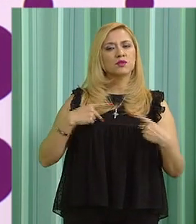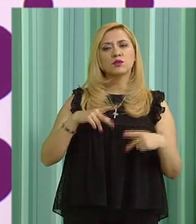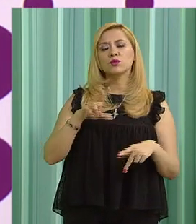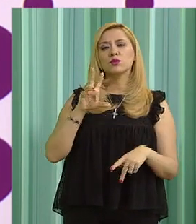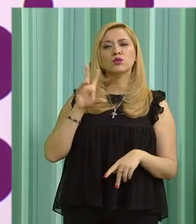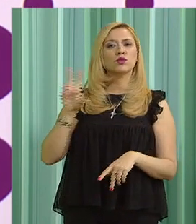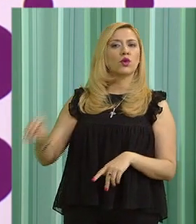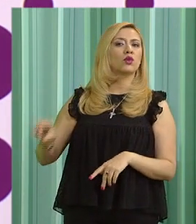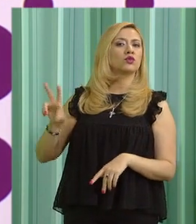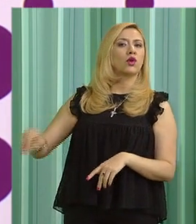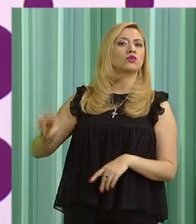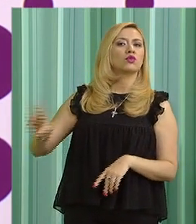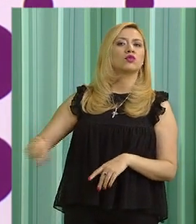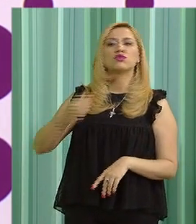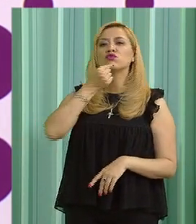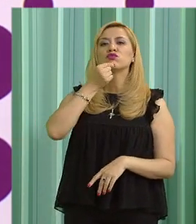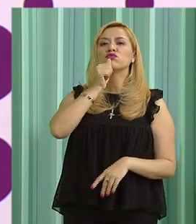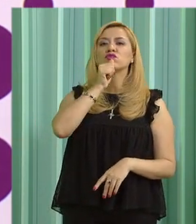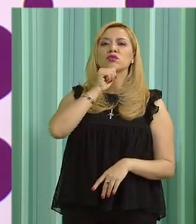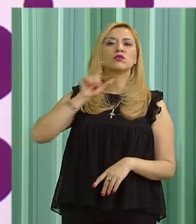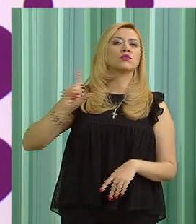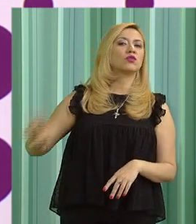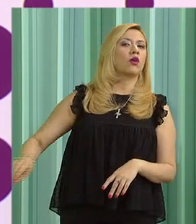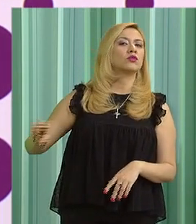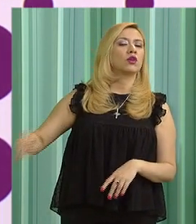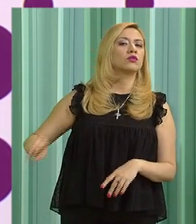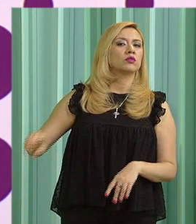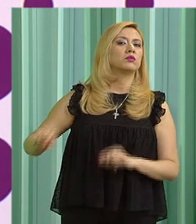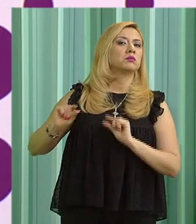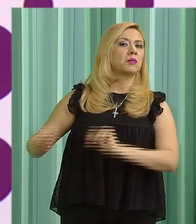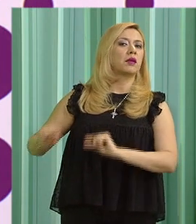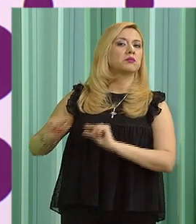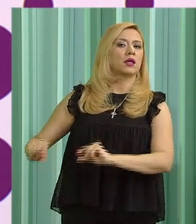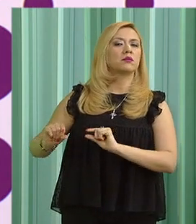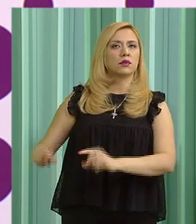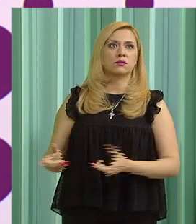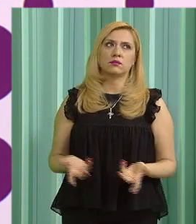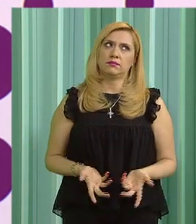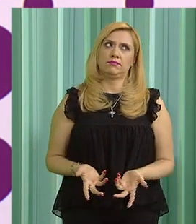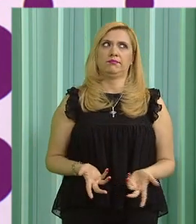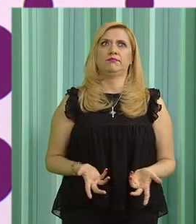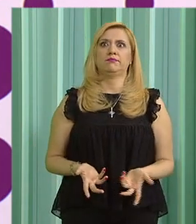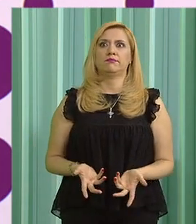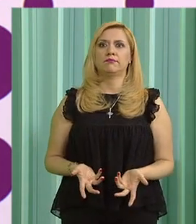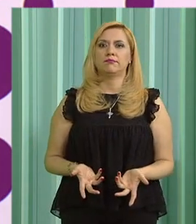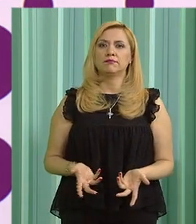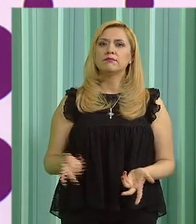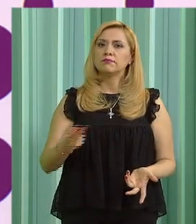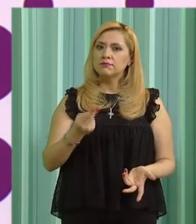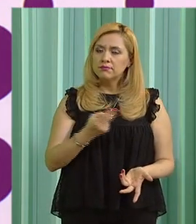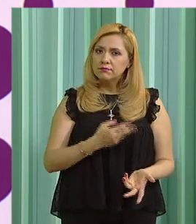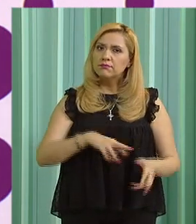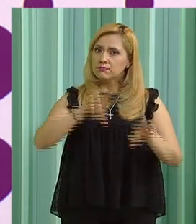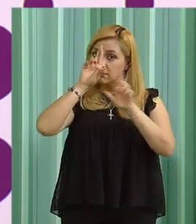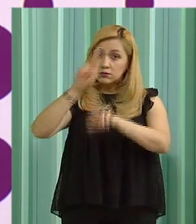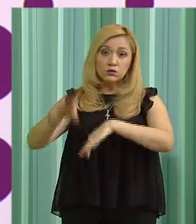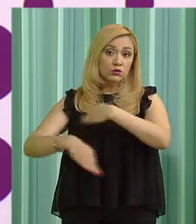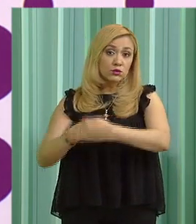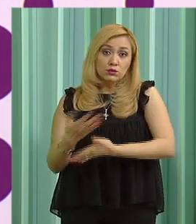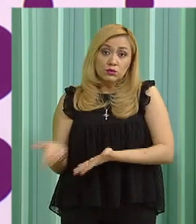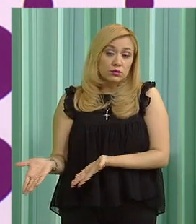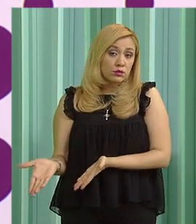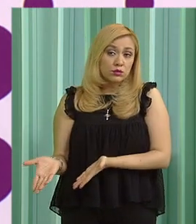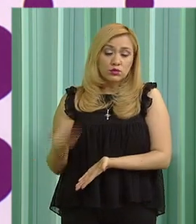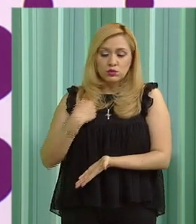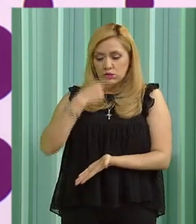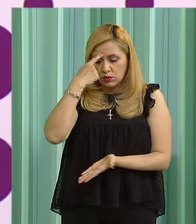ejercer todos sus derechos. Entonces, sumar para que esto pueda ser posible, yo creo con